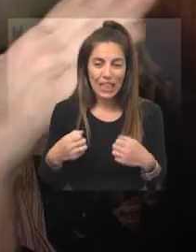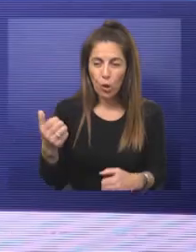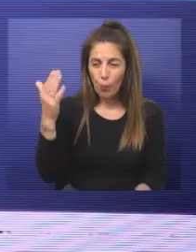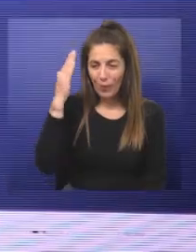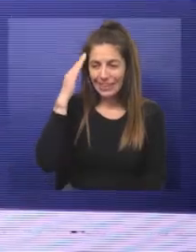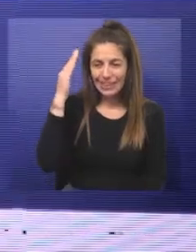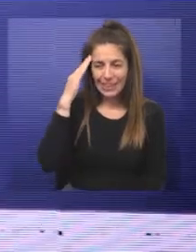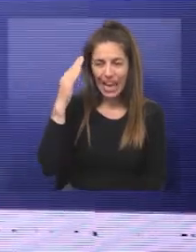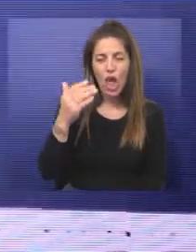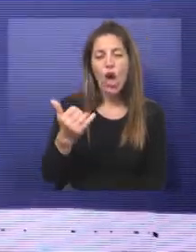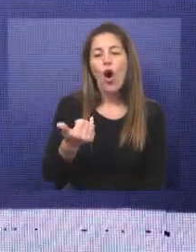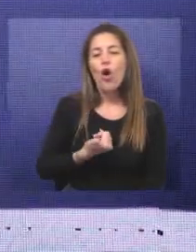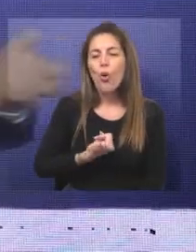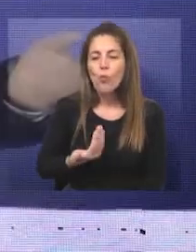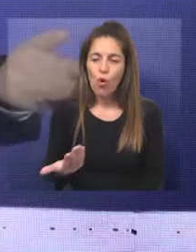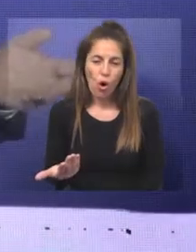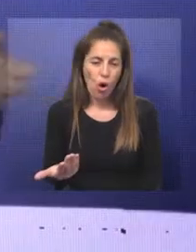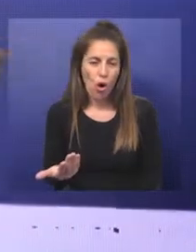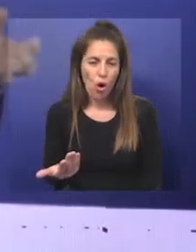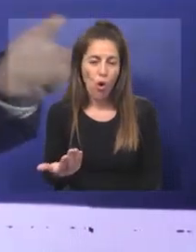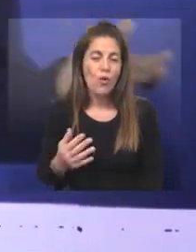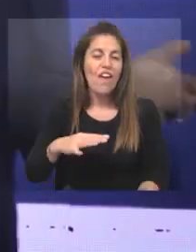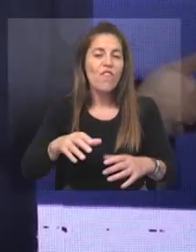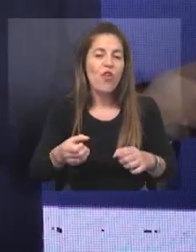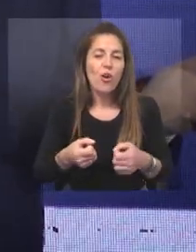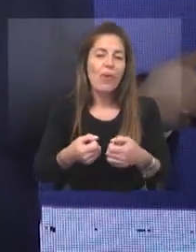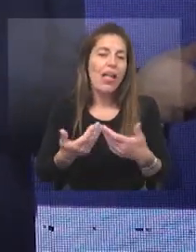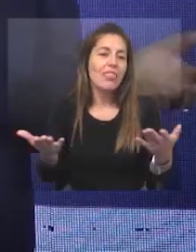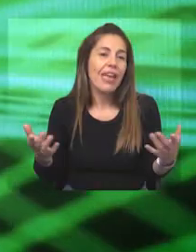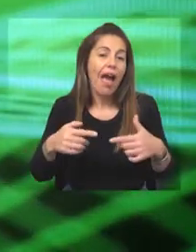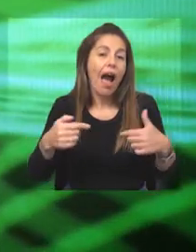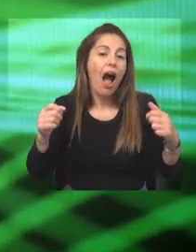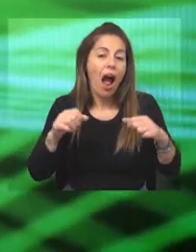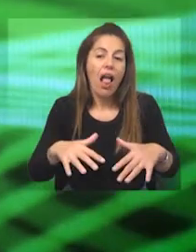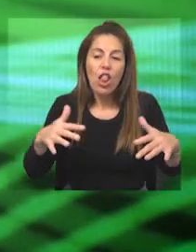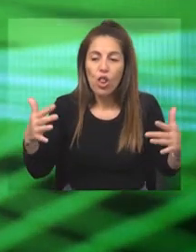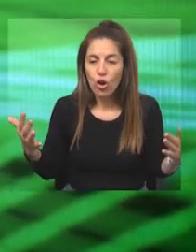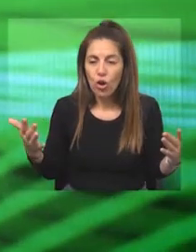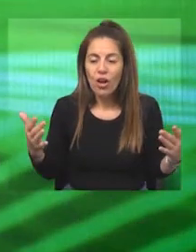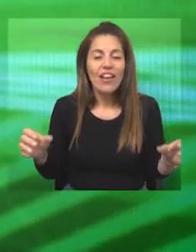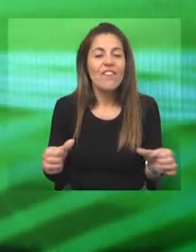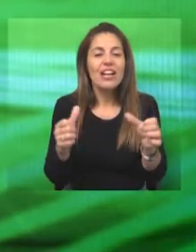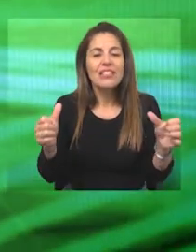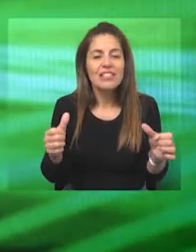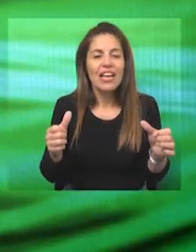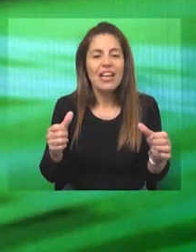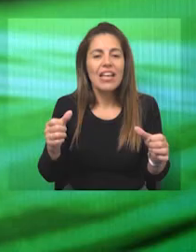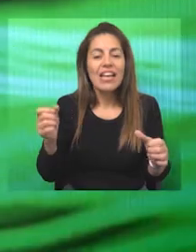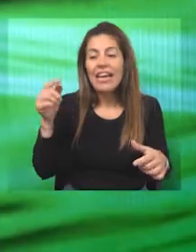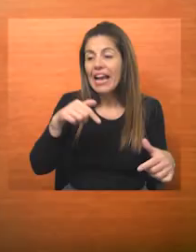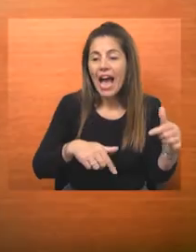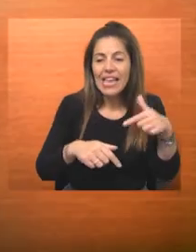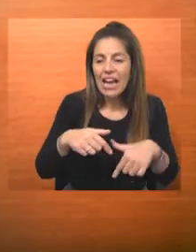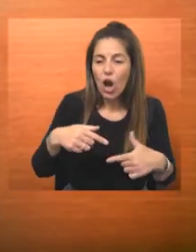Mental como si fuera una especie de abra cadabra que va a ser que caigan fichas de algún